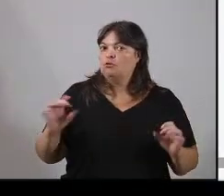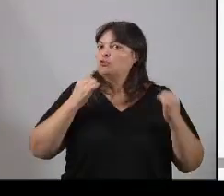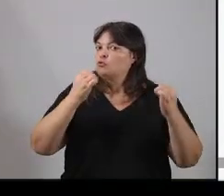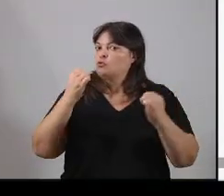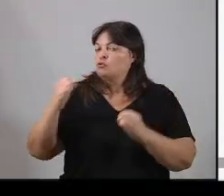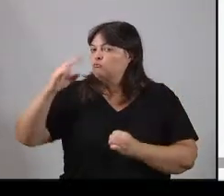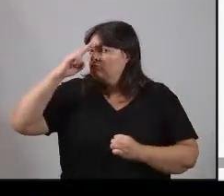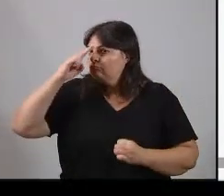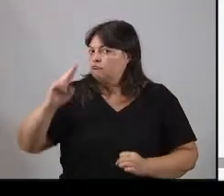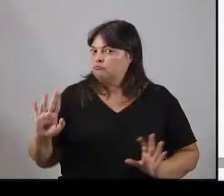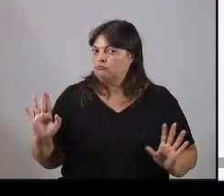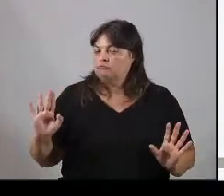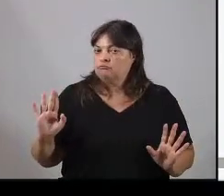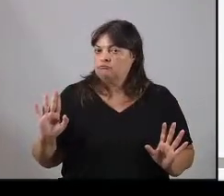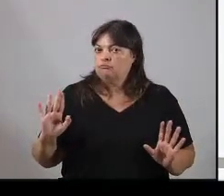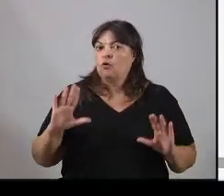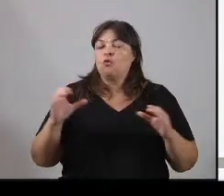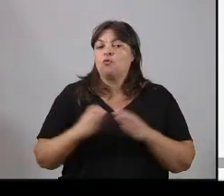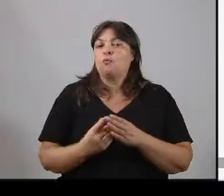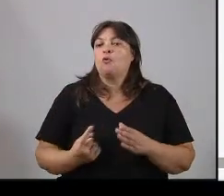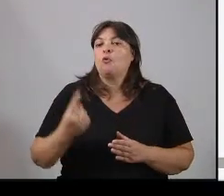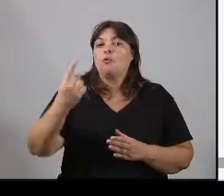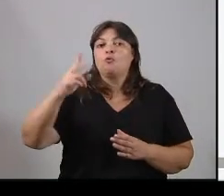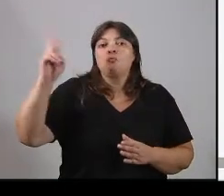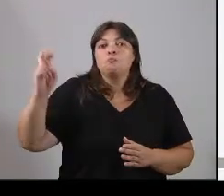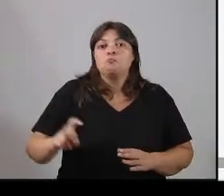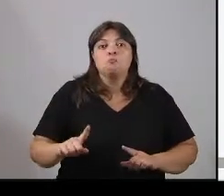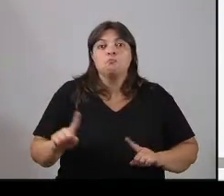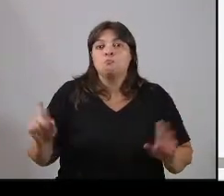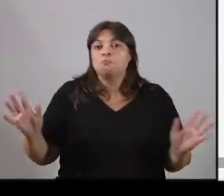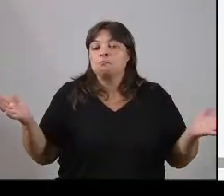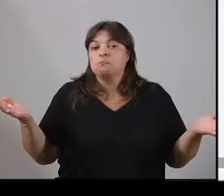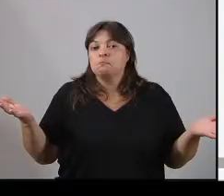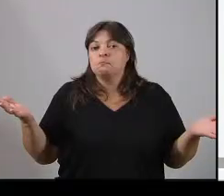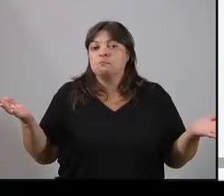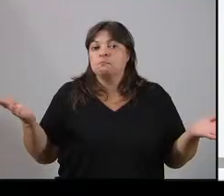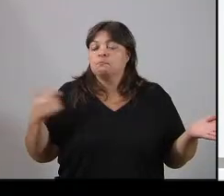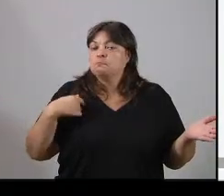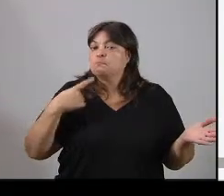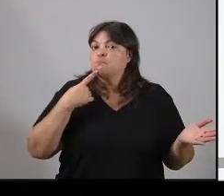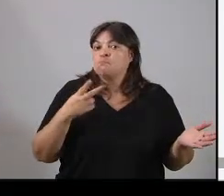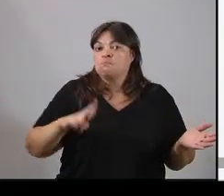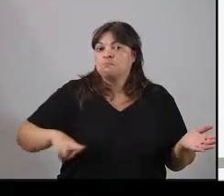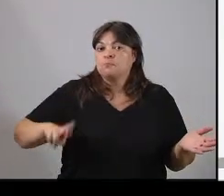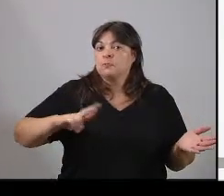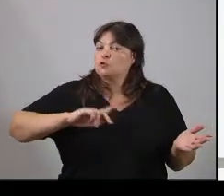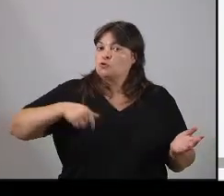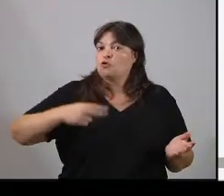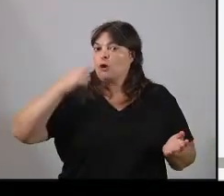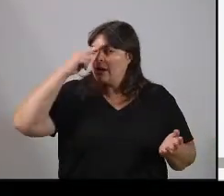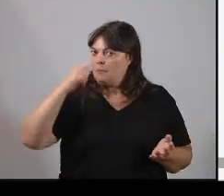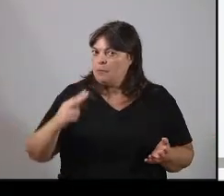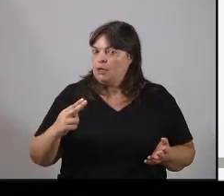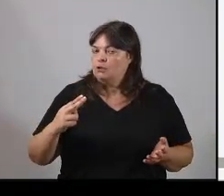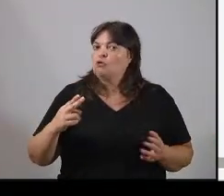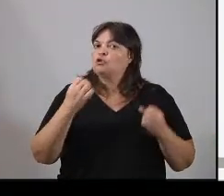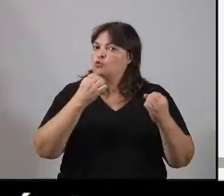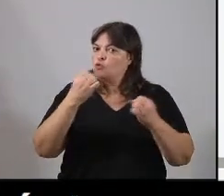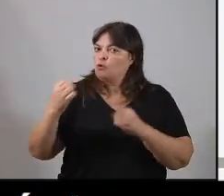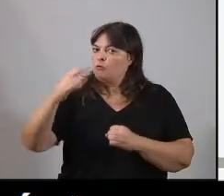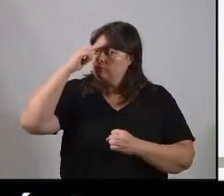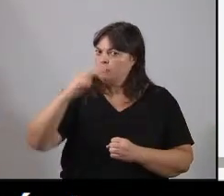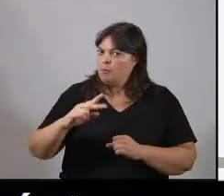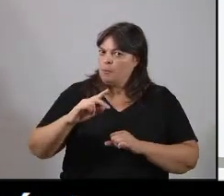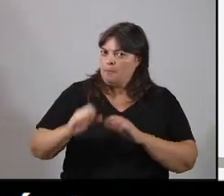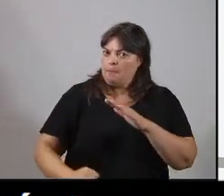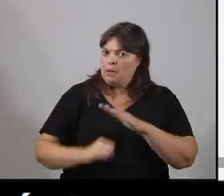institucional. Hay un grupo que decide no personarse a esa reunión. Reitero, nosotros, máximo respeto y lealtad institucional, que